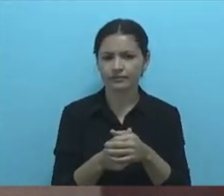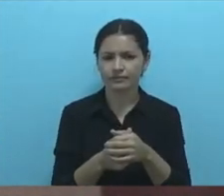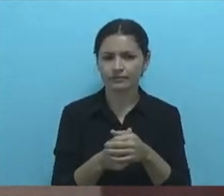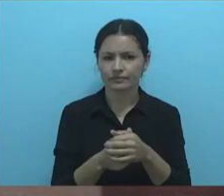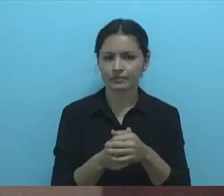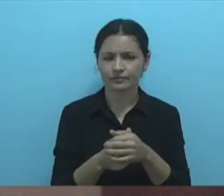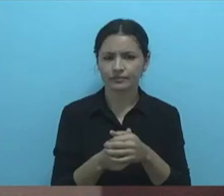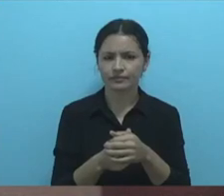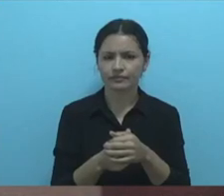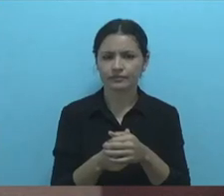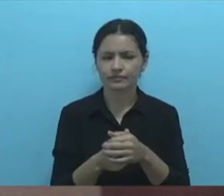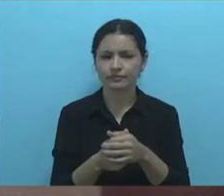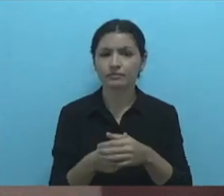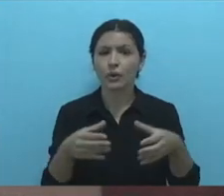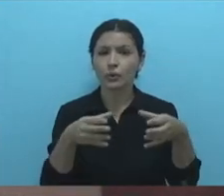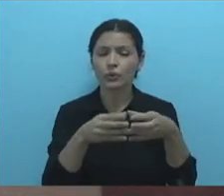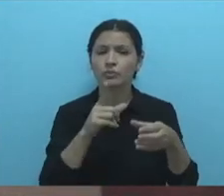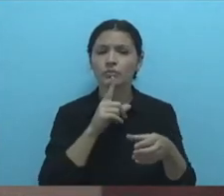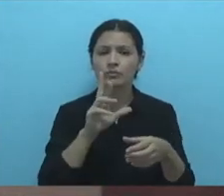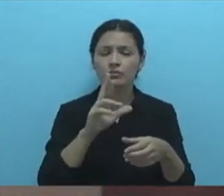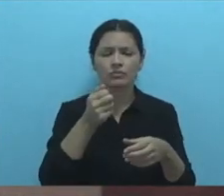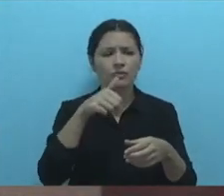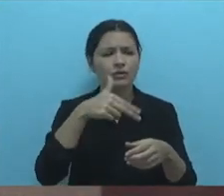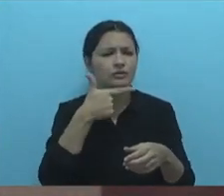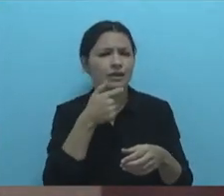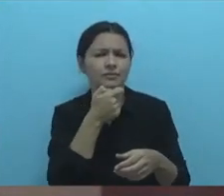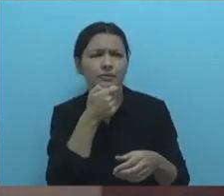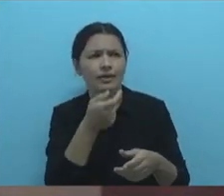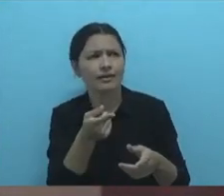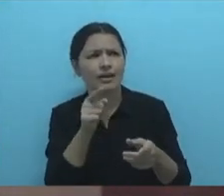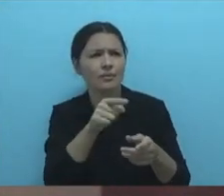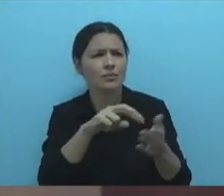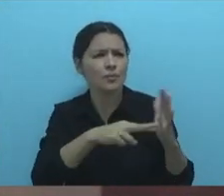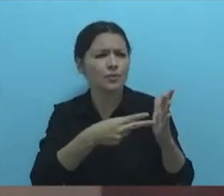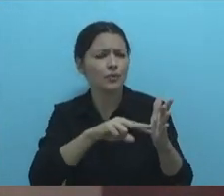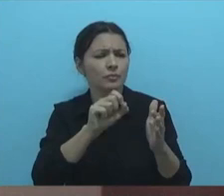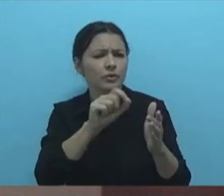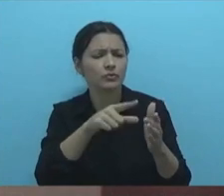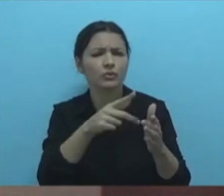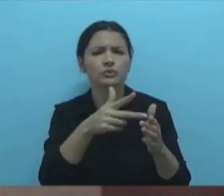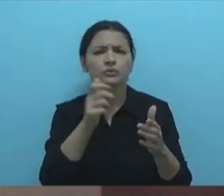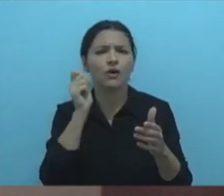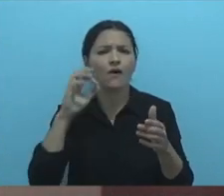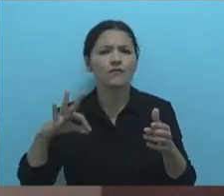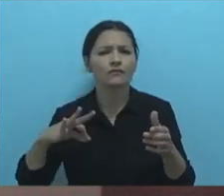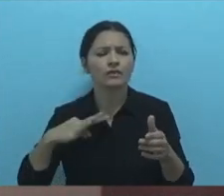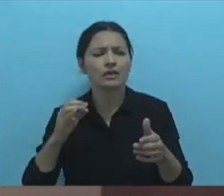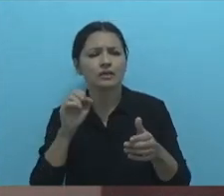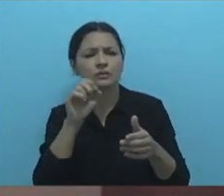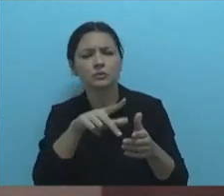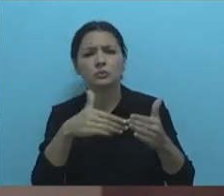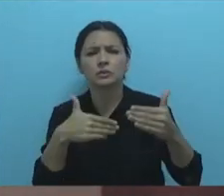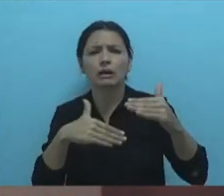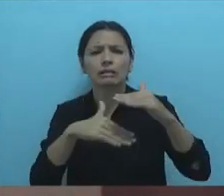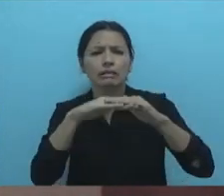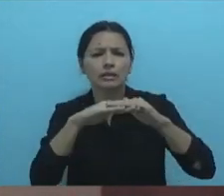muchísimo mayor porque como se dijo 35 años de expectativa de vida lamentablemente no es una vida digna de ser vivida